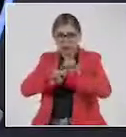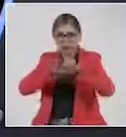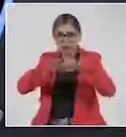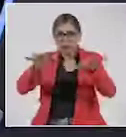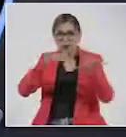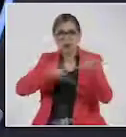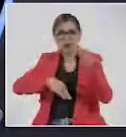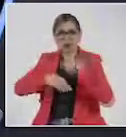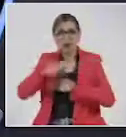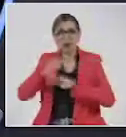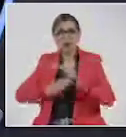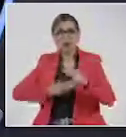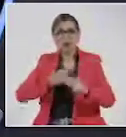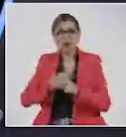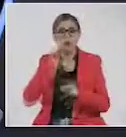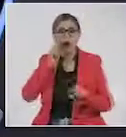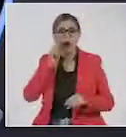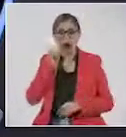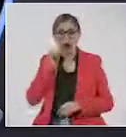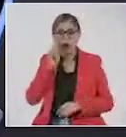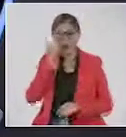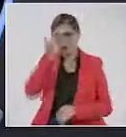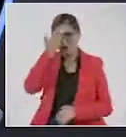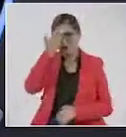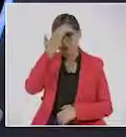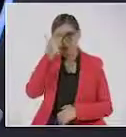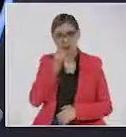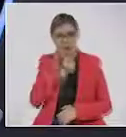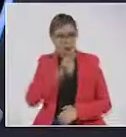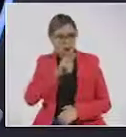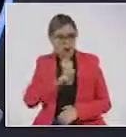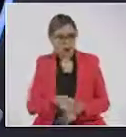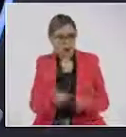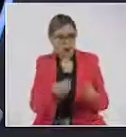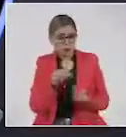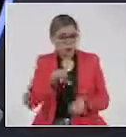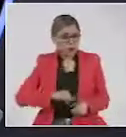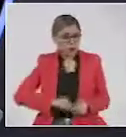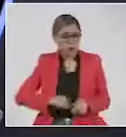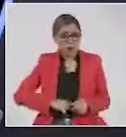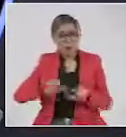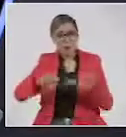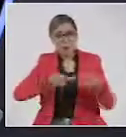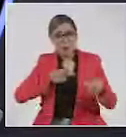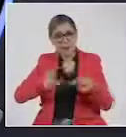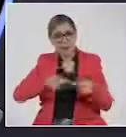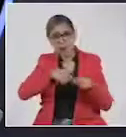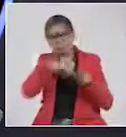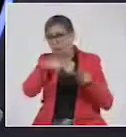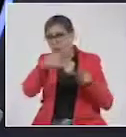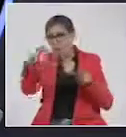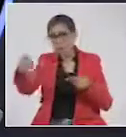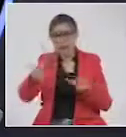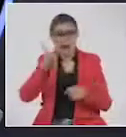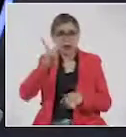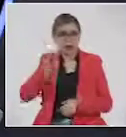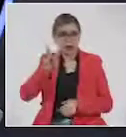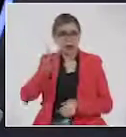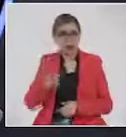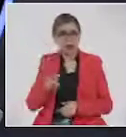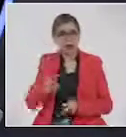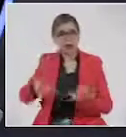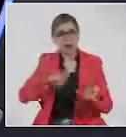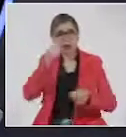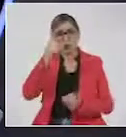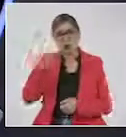el mundo. Adelante. Incluso sería interesante, digo, en algún punto, si es posible, proyectarlo en Extra y otras cadenas locales. Claro que sí. Es aproximadamente